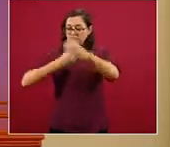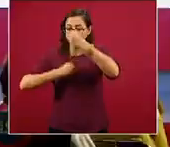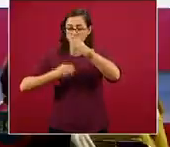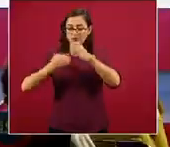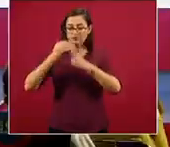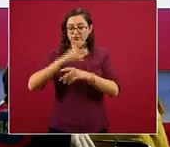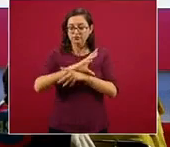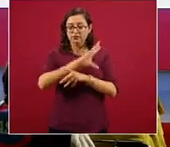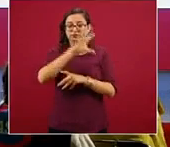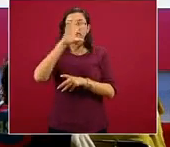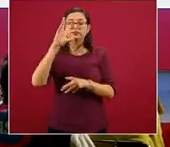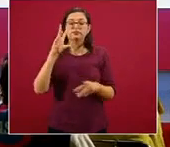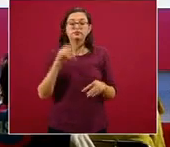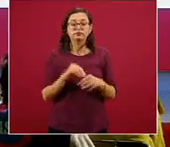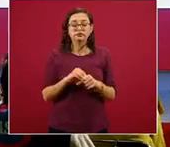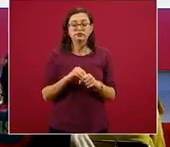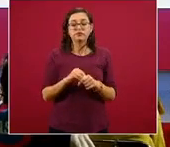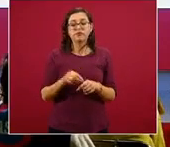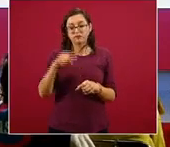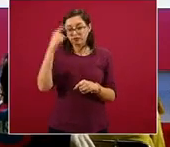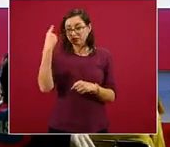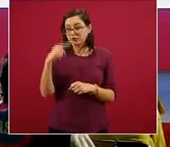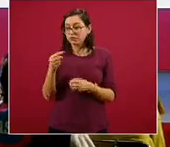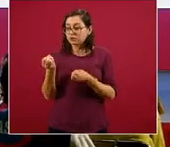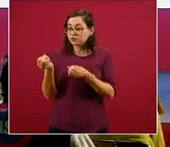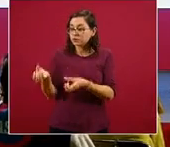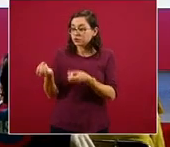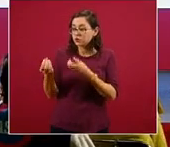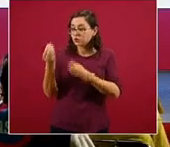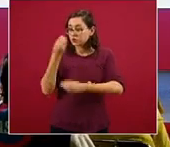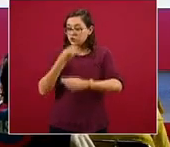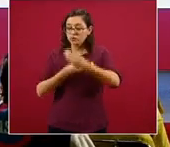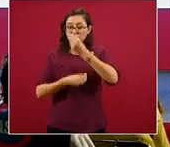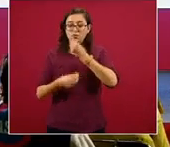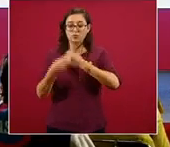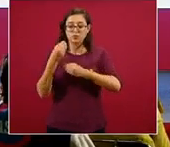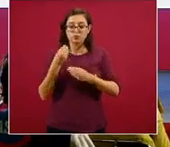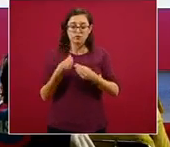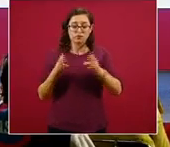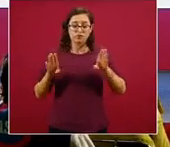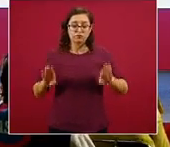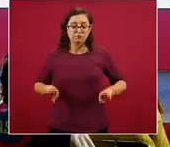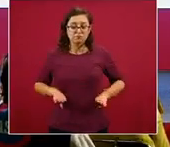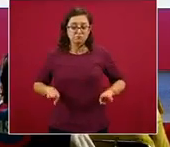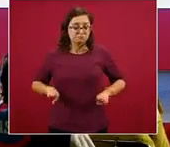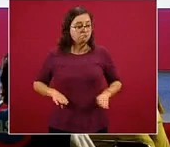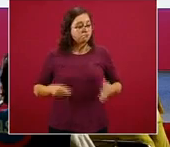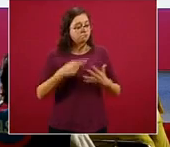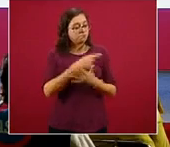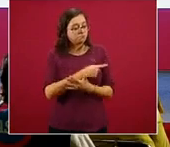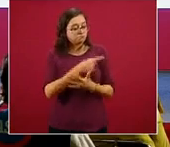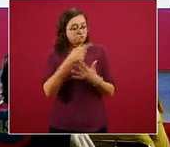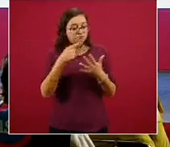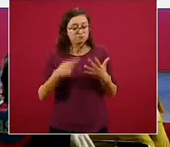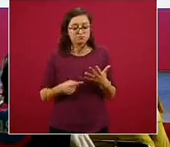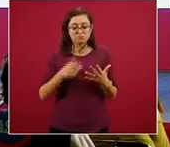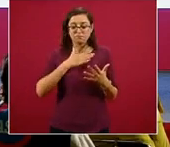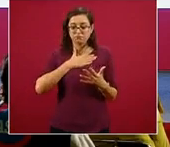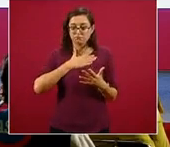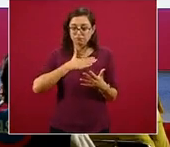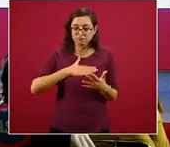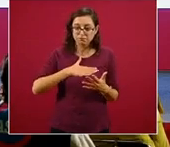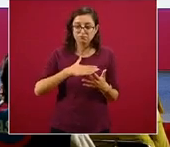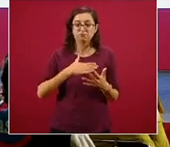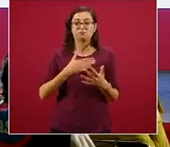complejo, para la alimentación y la nutrición, con las características que ese sistema sea justo,